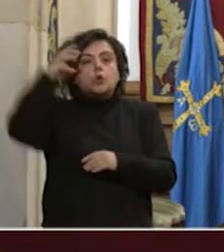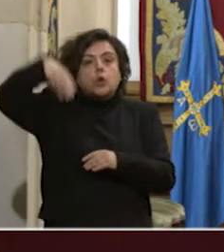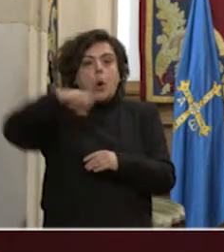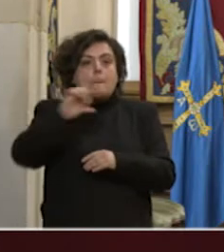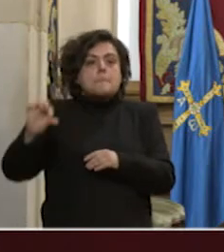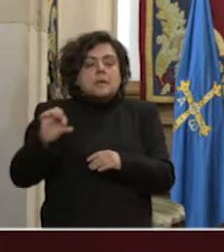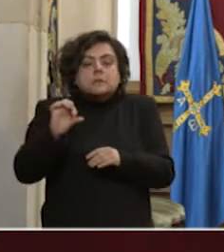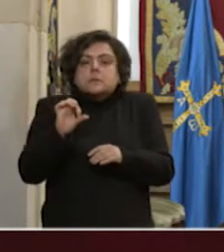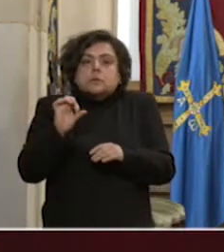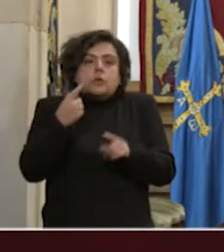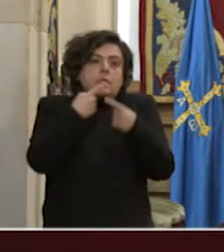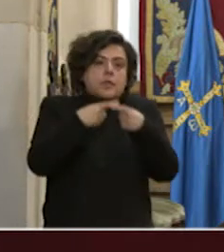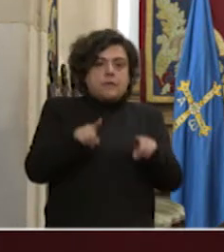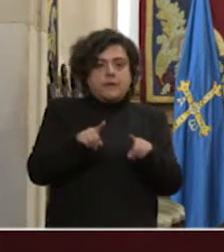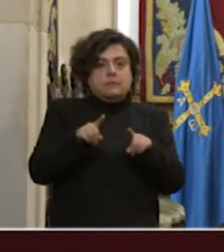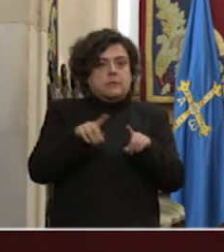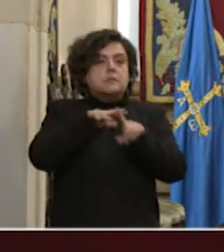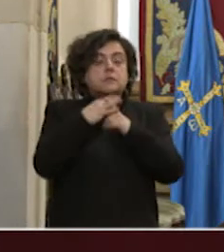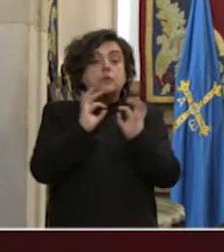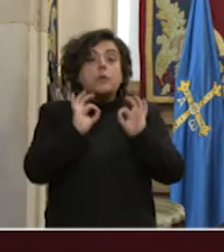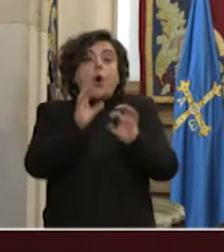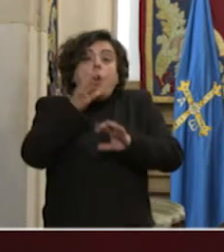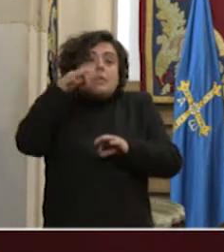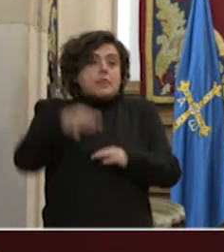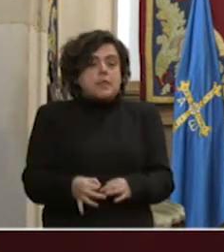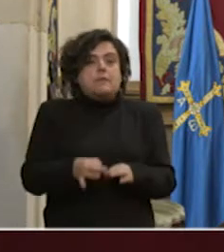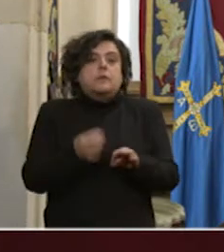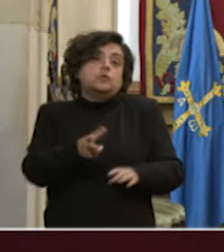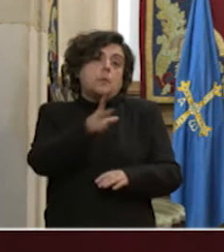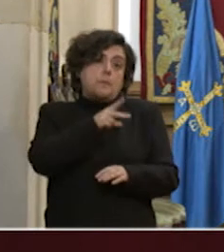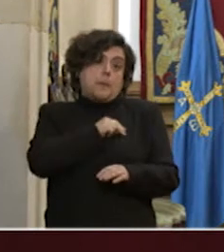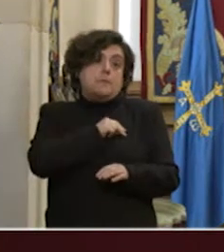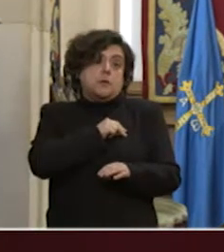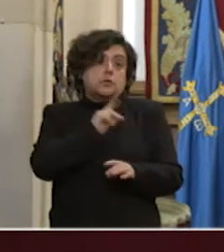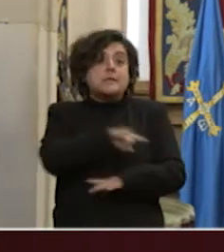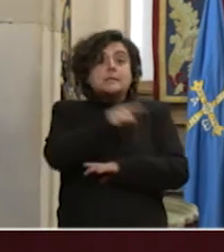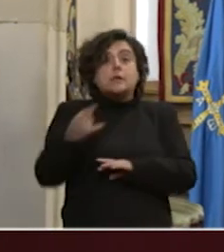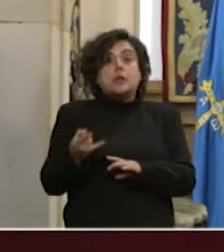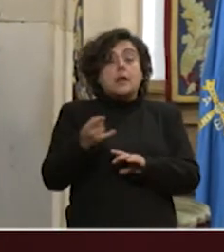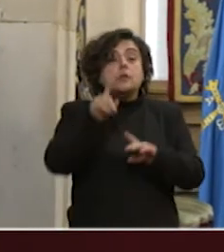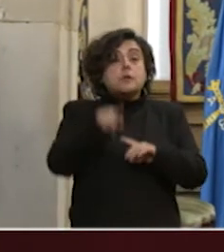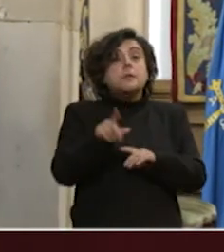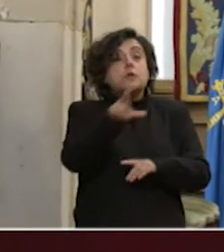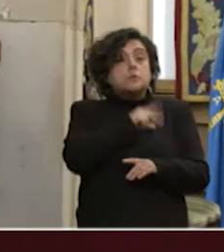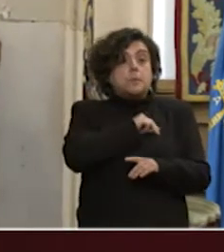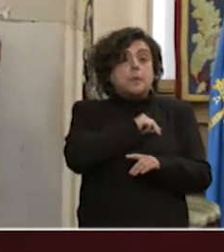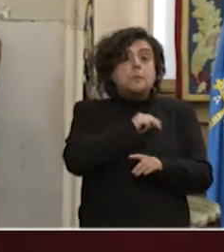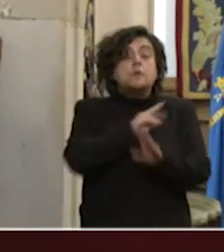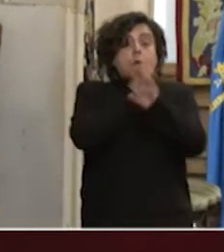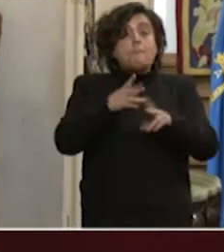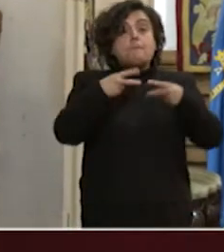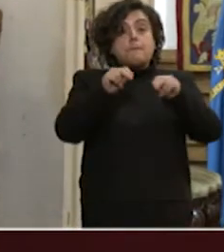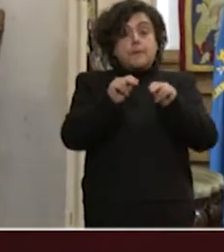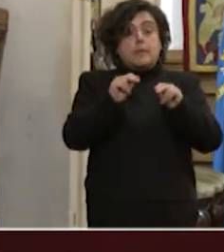historia reciente. Hoy deberíamos estar entregando los premios extraordinarios de doctorado, los premios nacionales fin de carrera y los